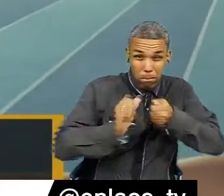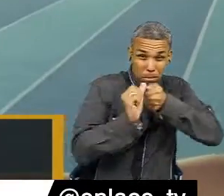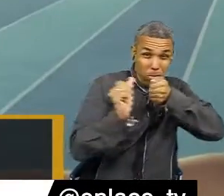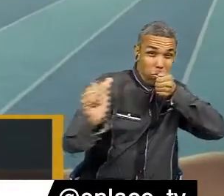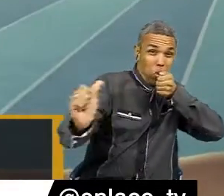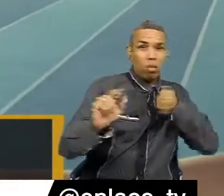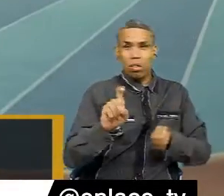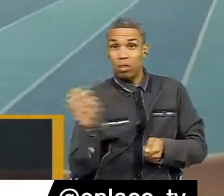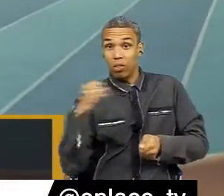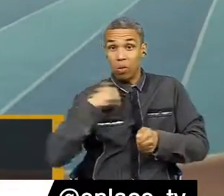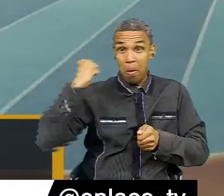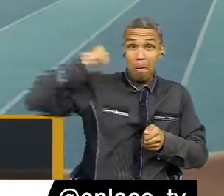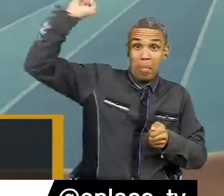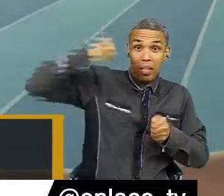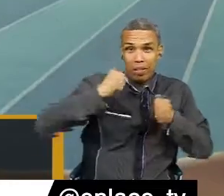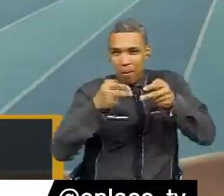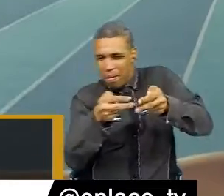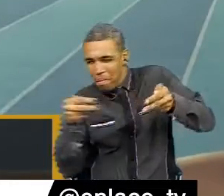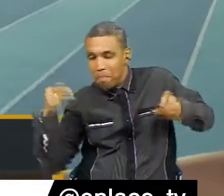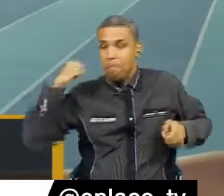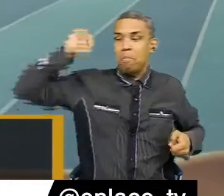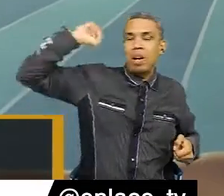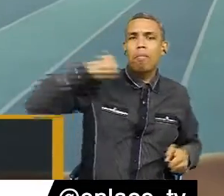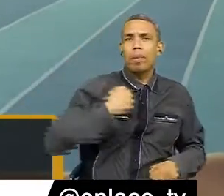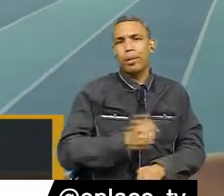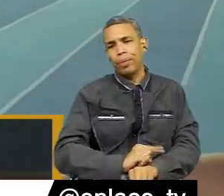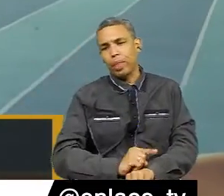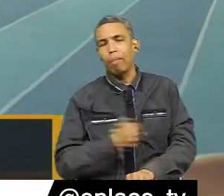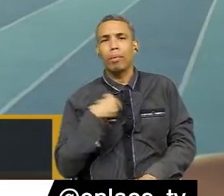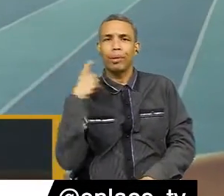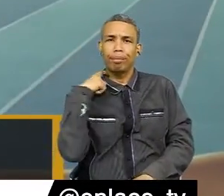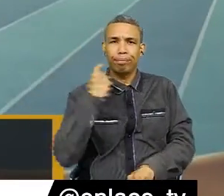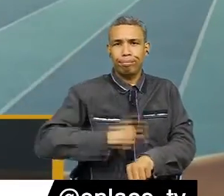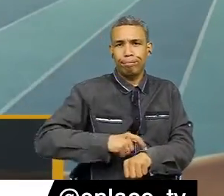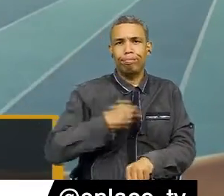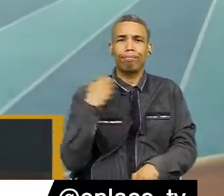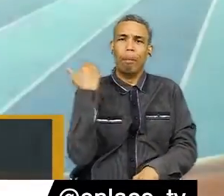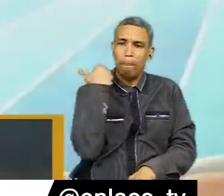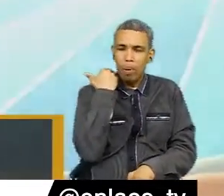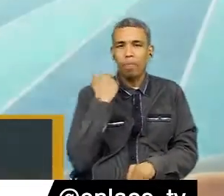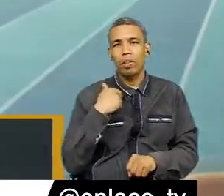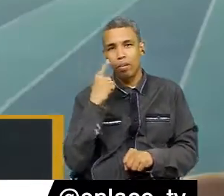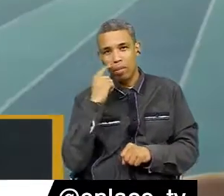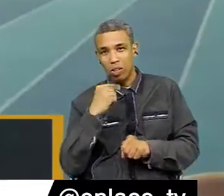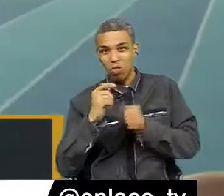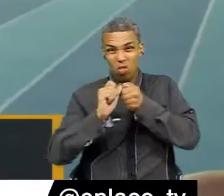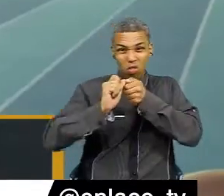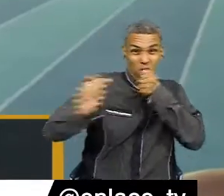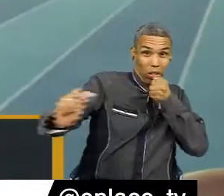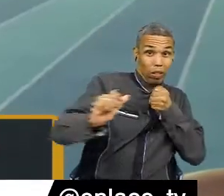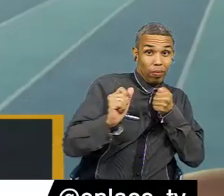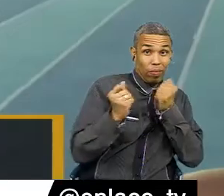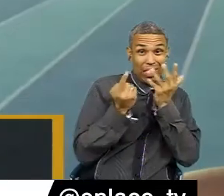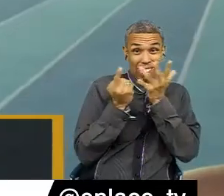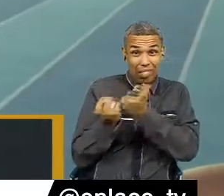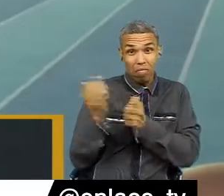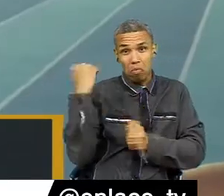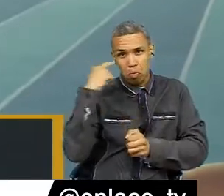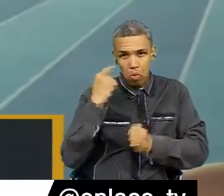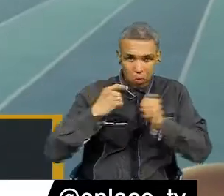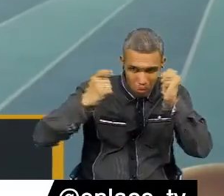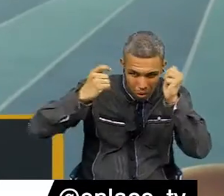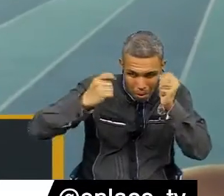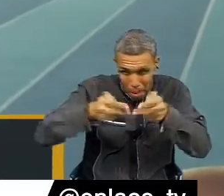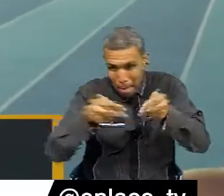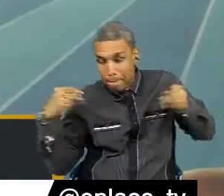60 gané, pero el tiempo lo que perdí, pero en 600 sí logré tener la medalla de plata. El profesor John Toro nos está